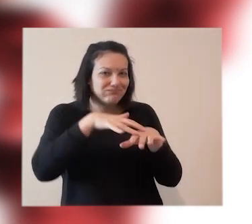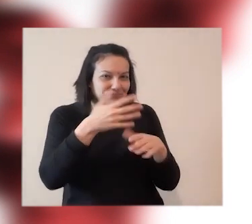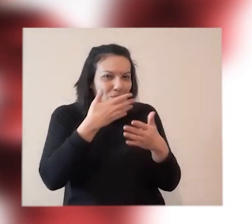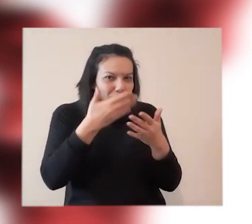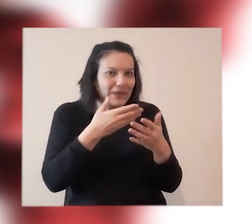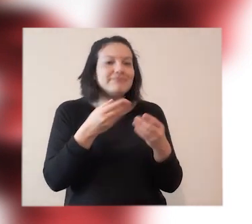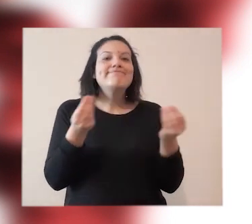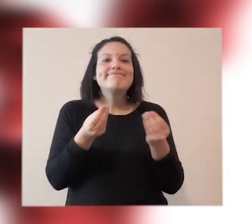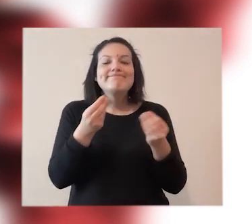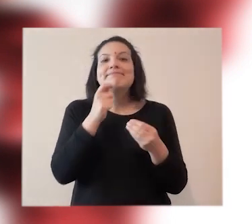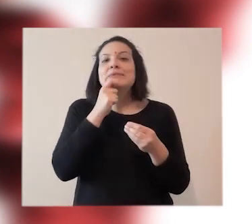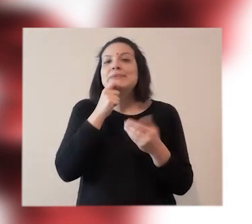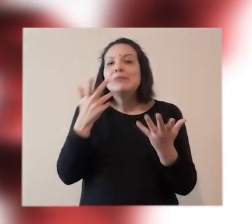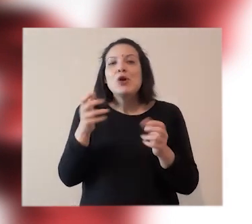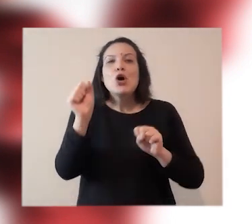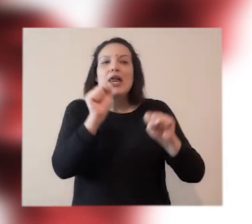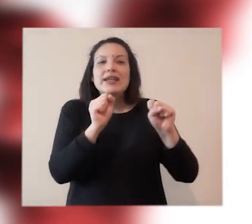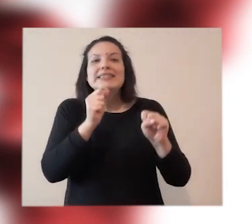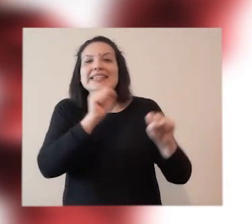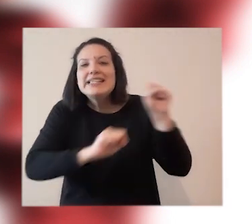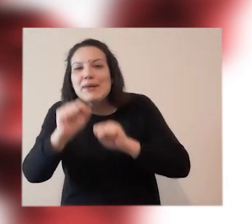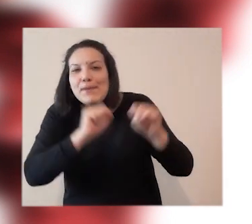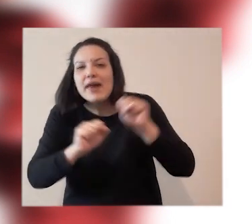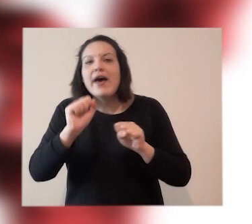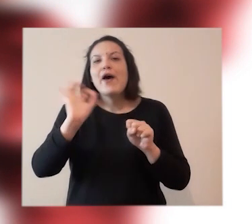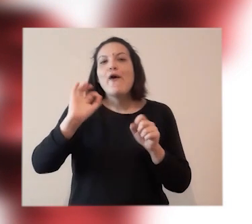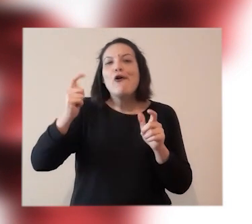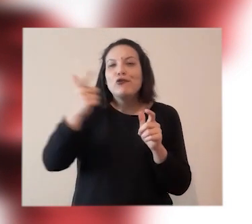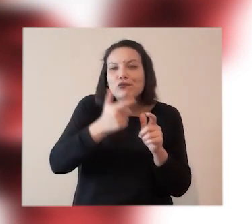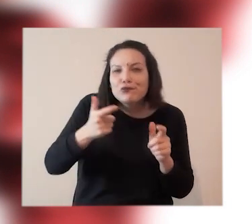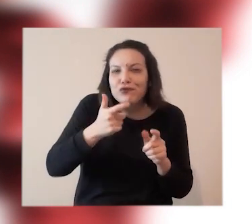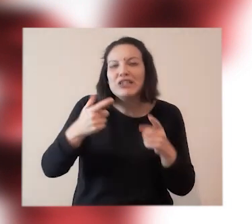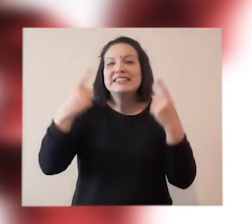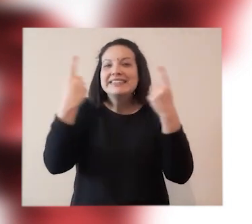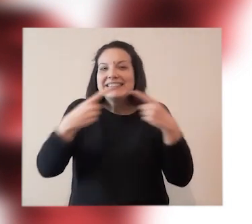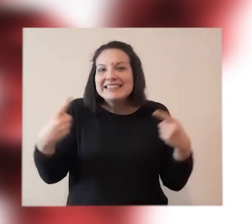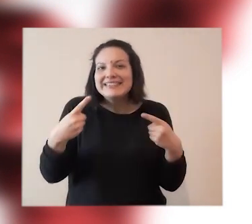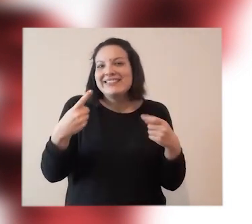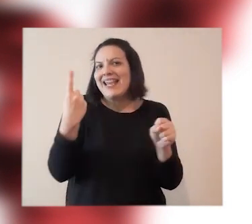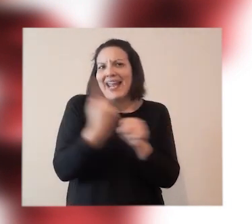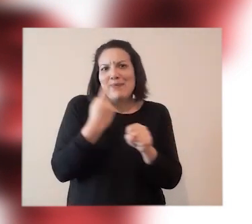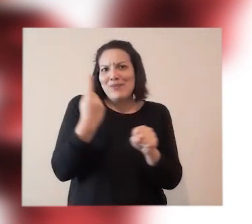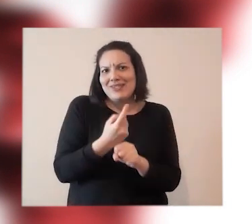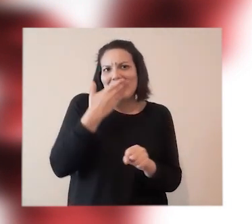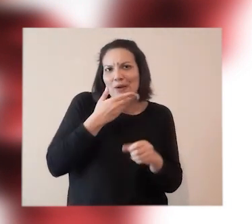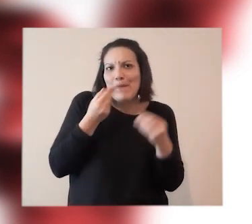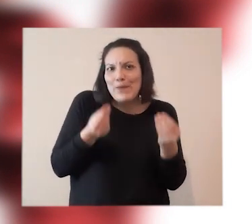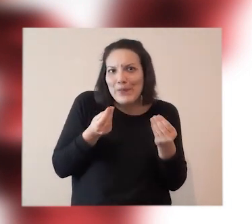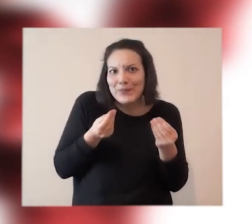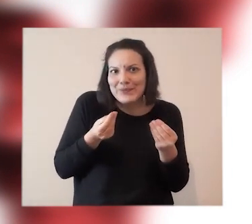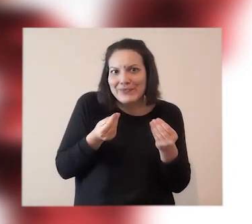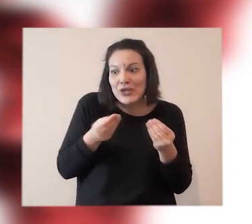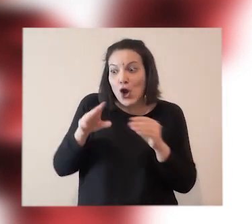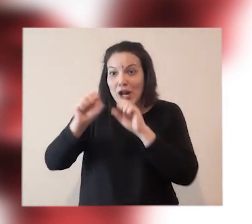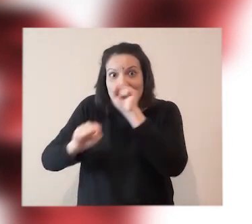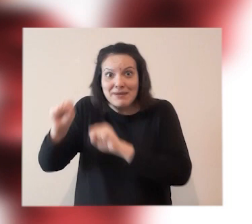de desinfección que se pueden aplicar, es imposible porque, por supuesto, todas son